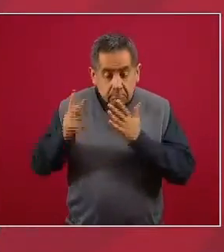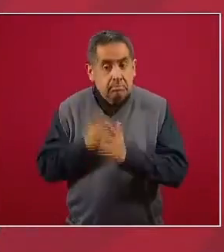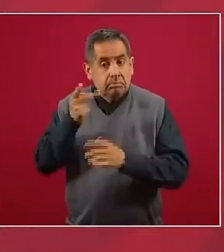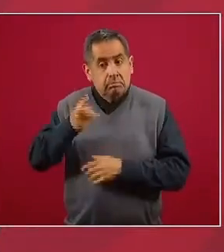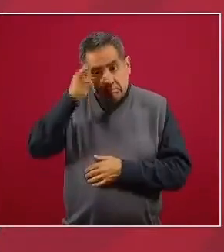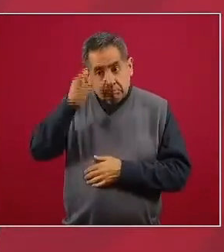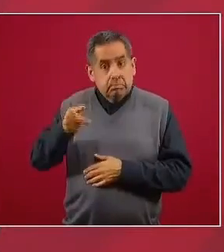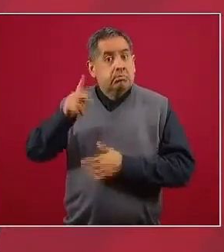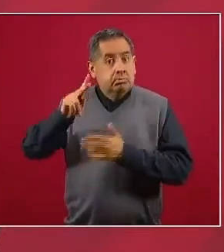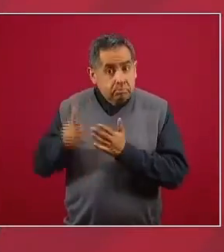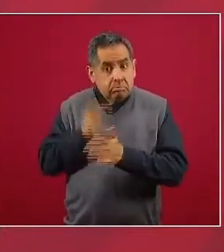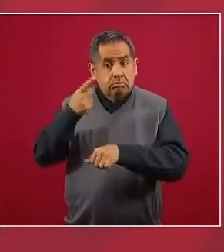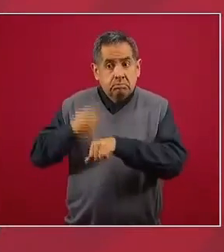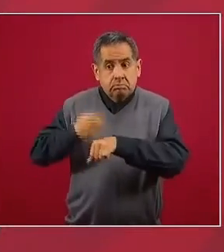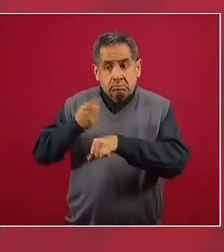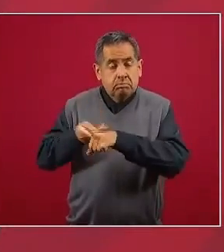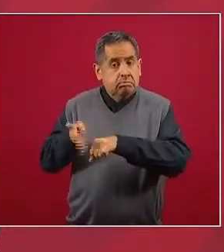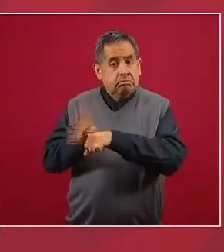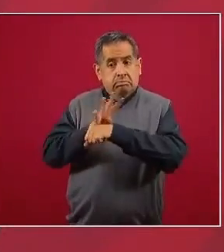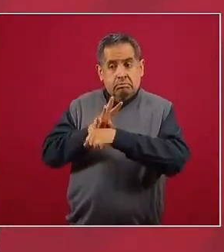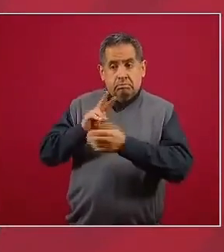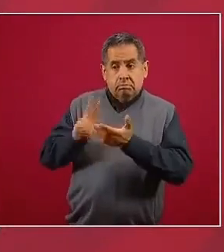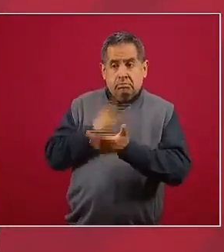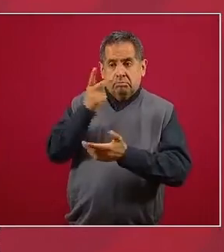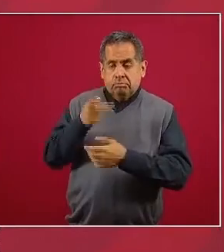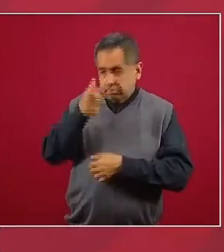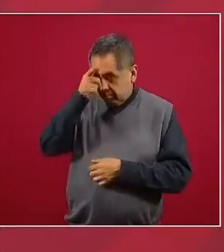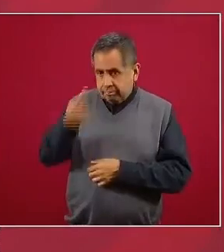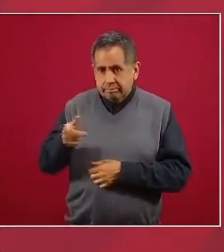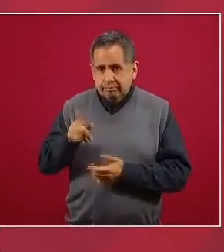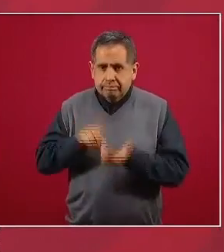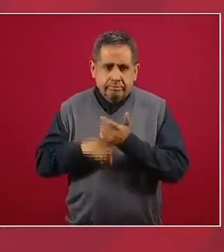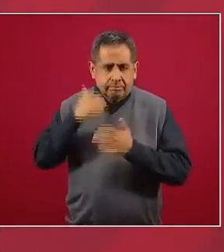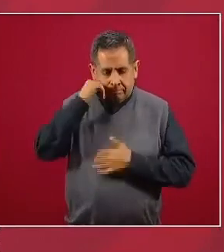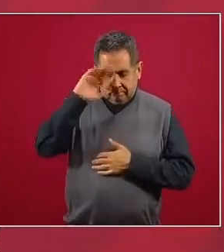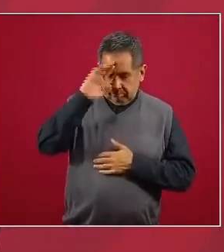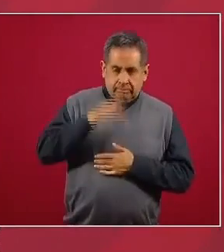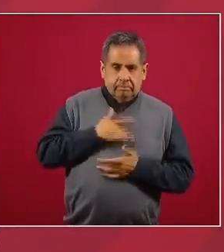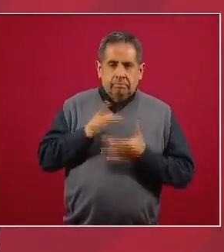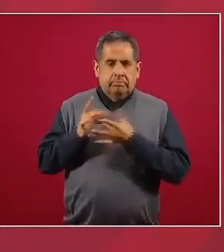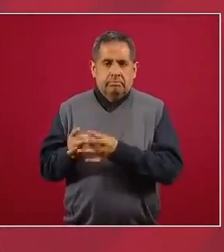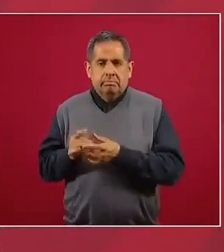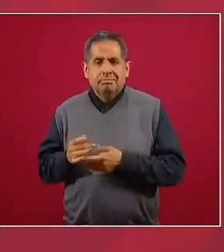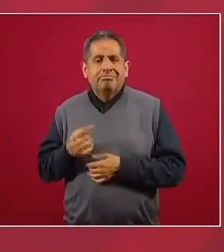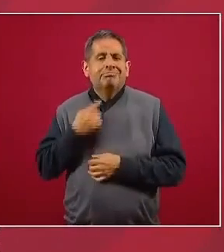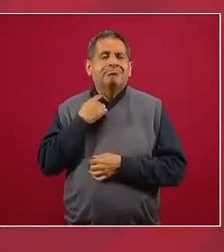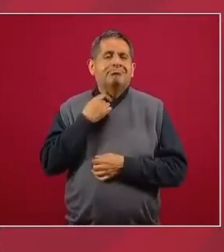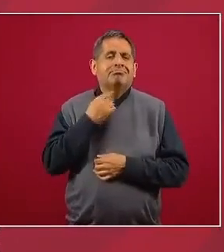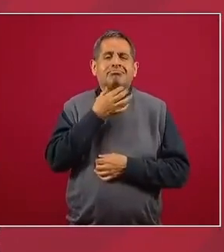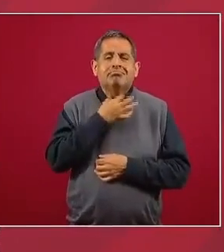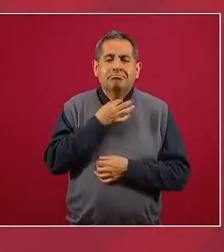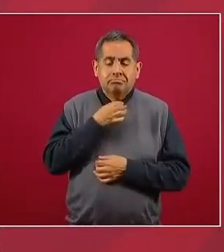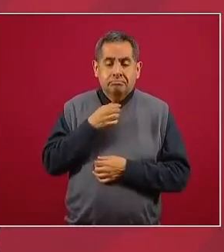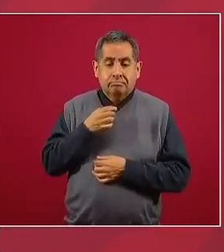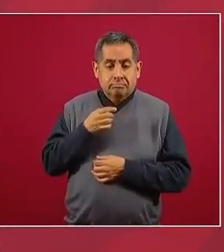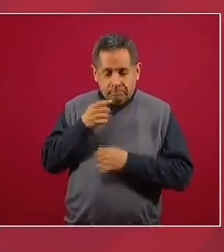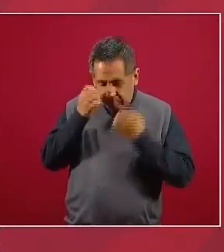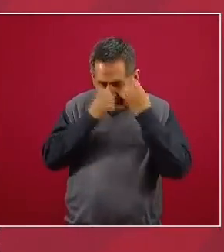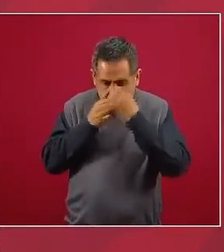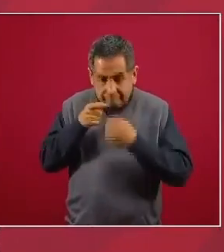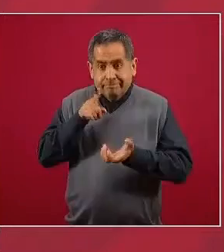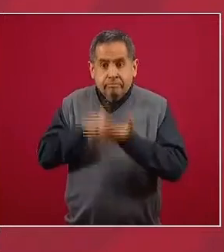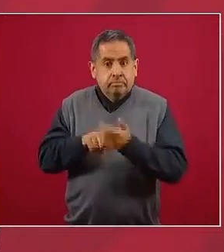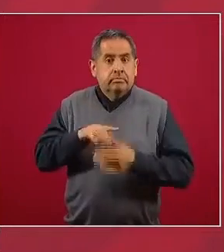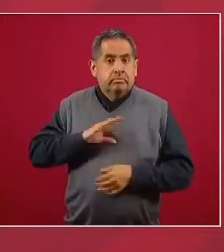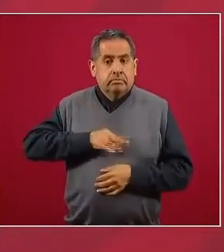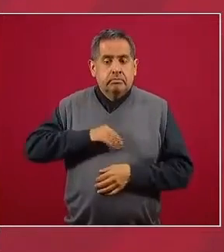apareció reinfectado con COVID porque se identificaron síntomas compatibles y en la garganta tenía el virus SARS-CoV-2. Pero